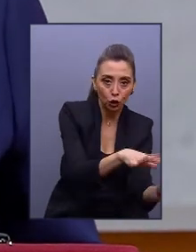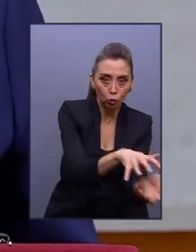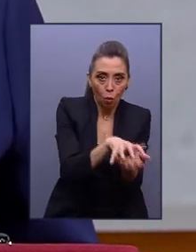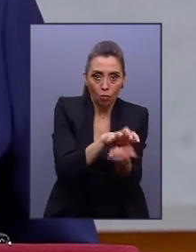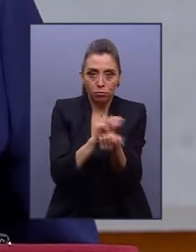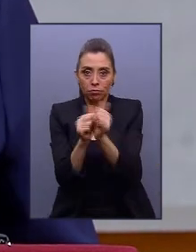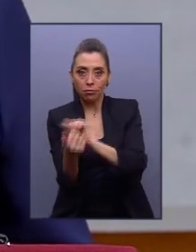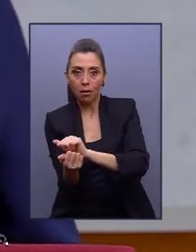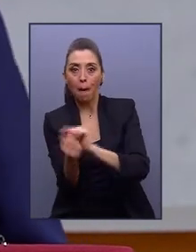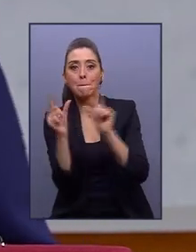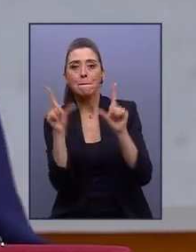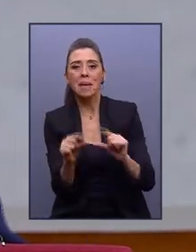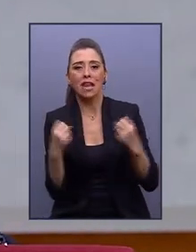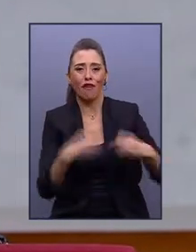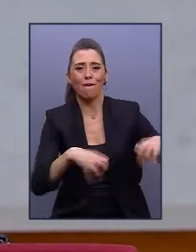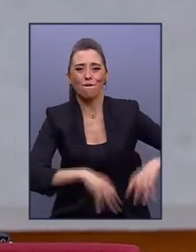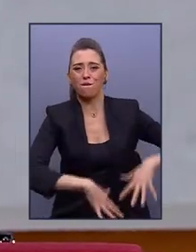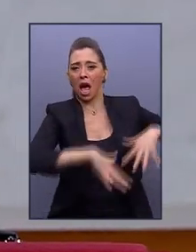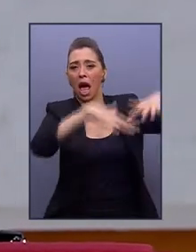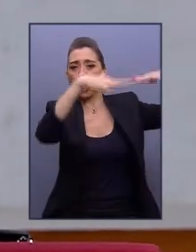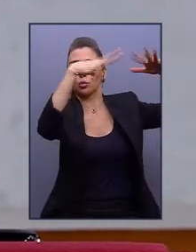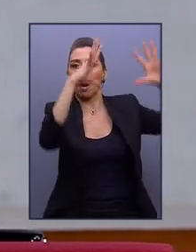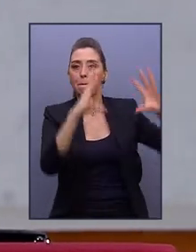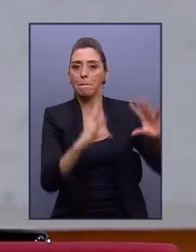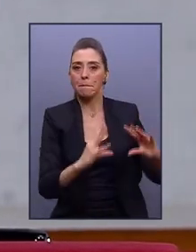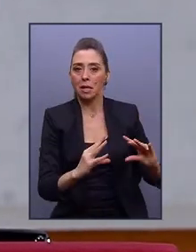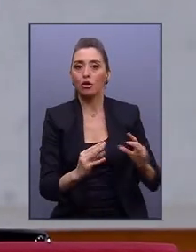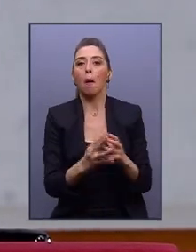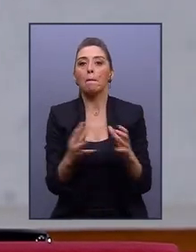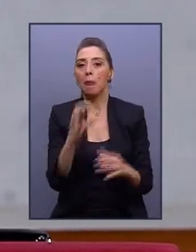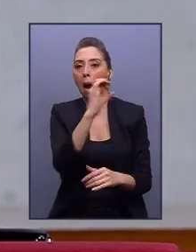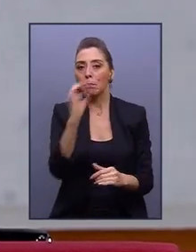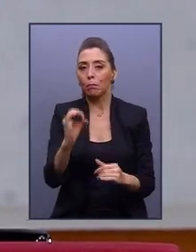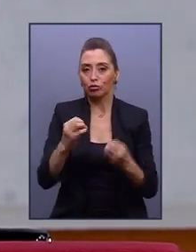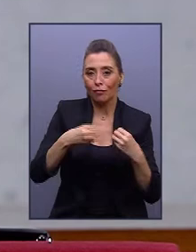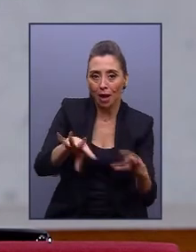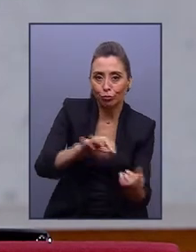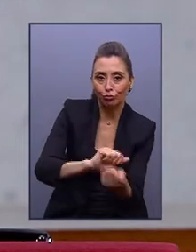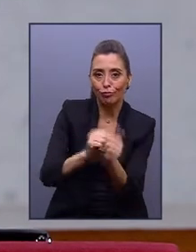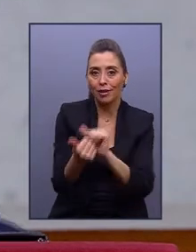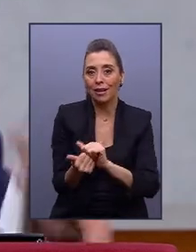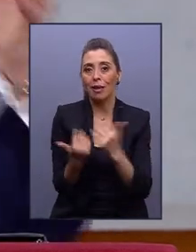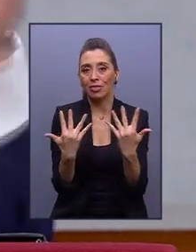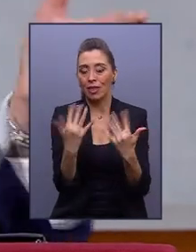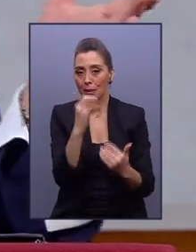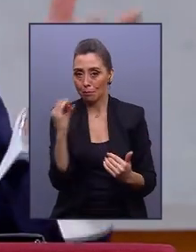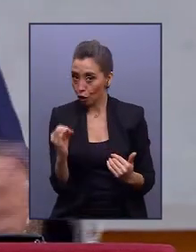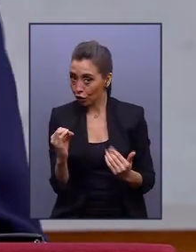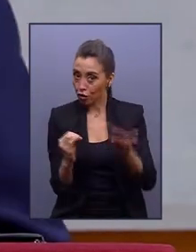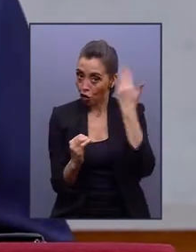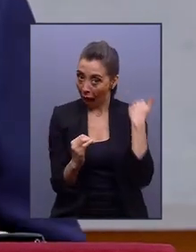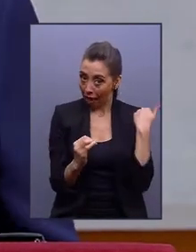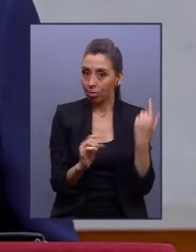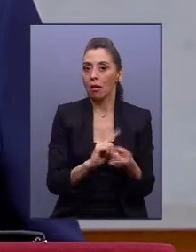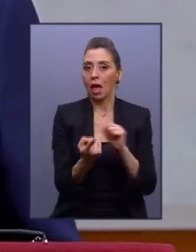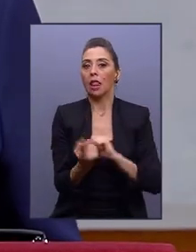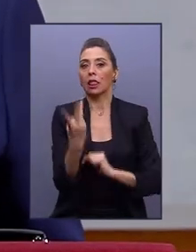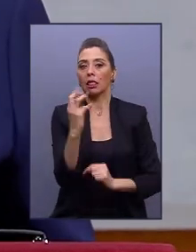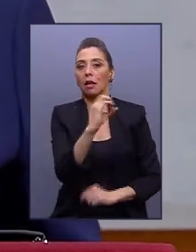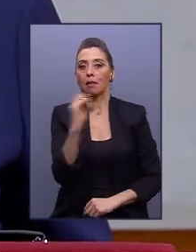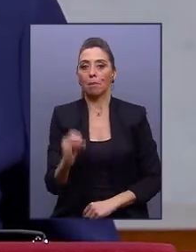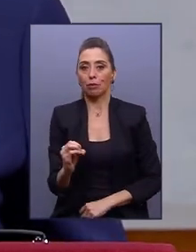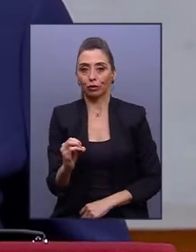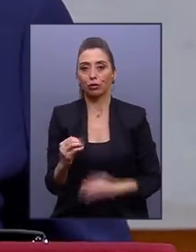permitirá disminuir la generación de residuos y aumentar las tasas de reciclaje en un 10%, de un 10% a un